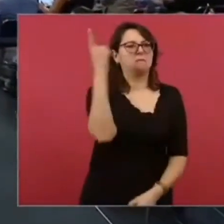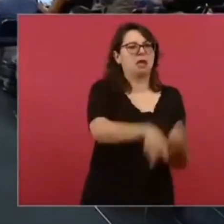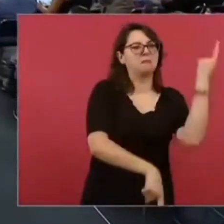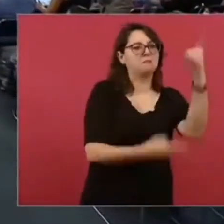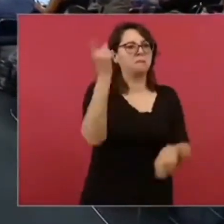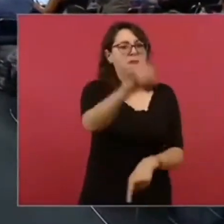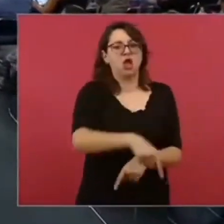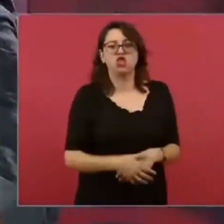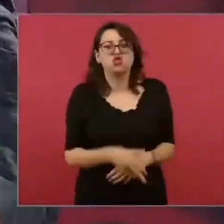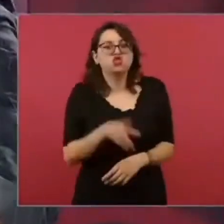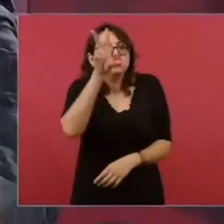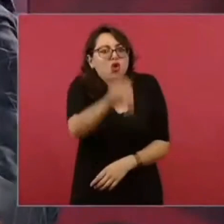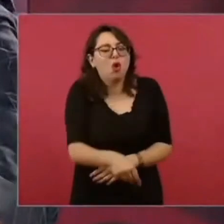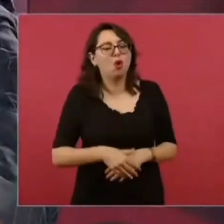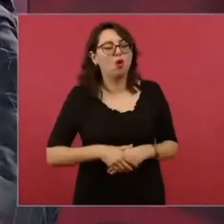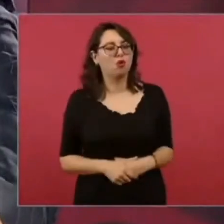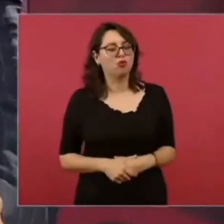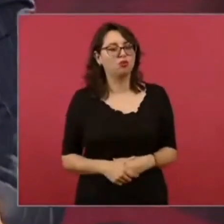independencia.